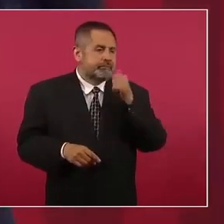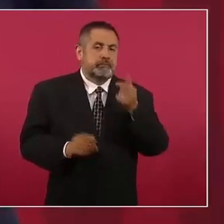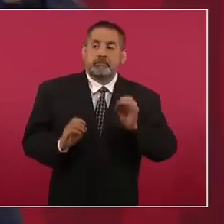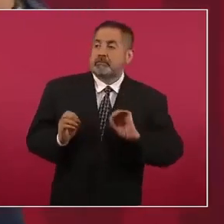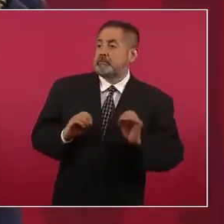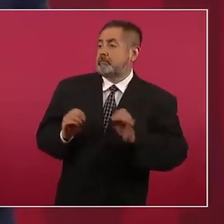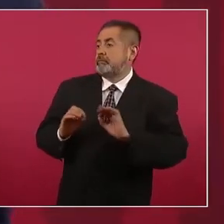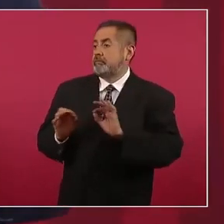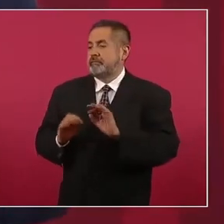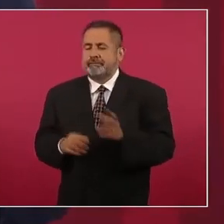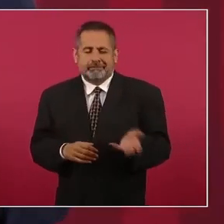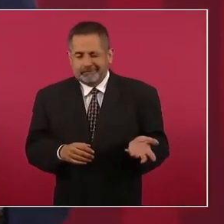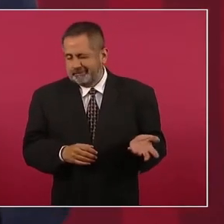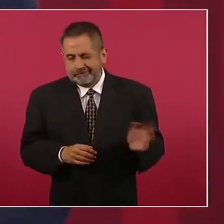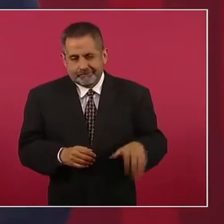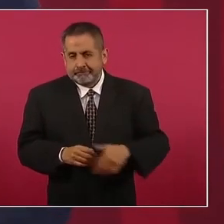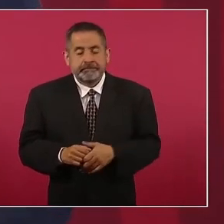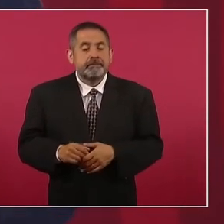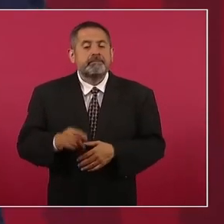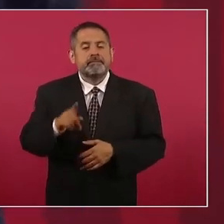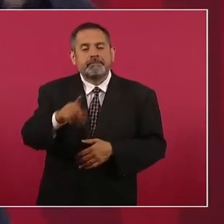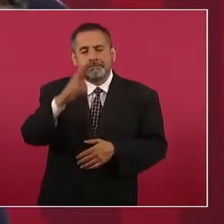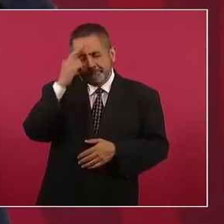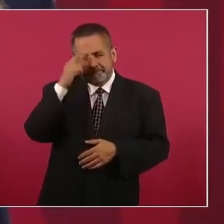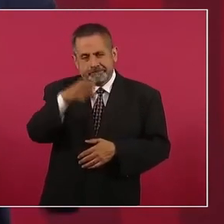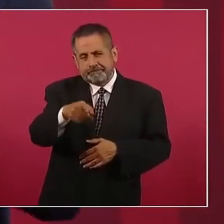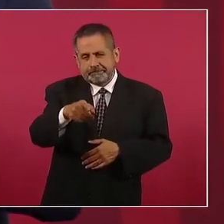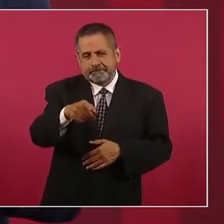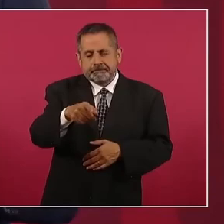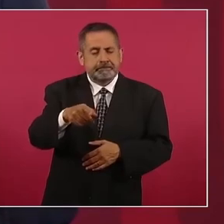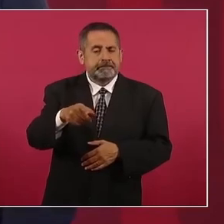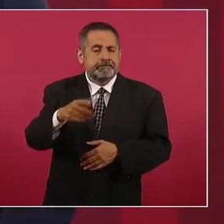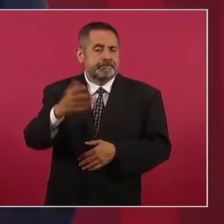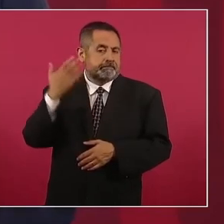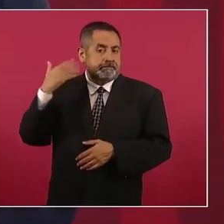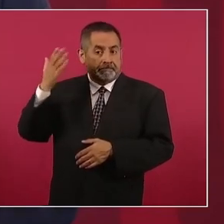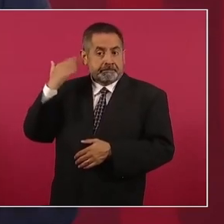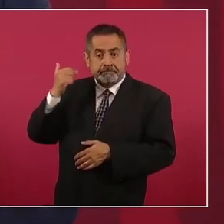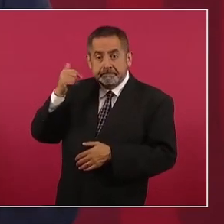en aquel tiempo se hicieron los segundos pisos.